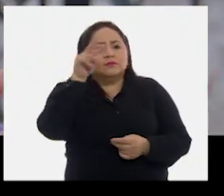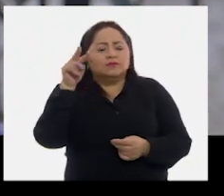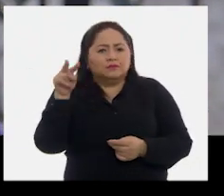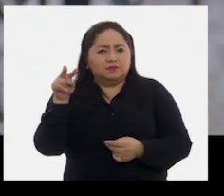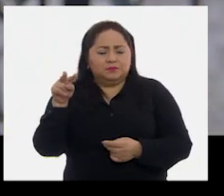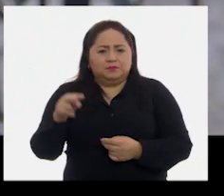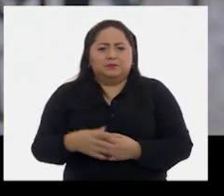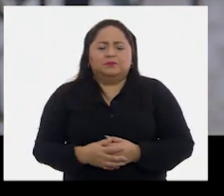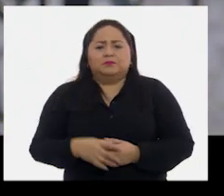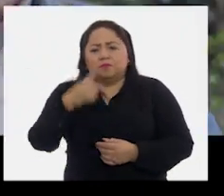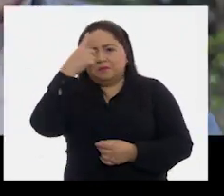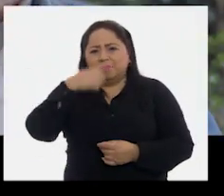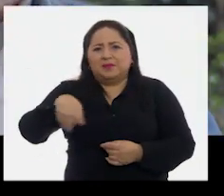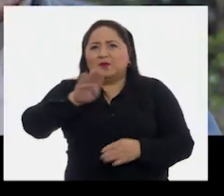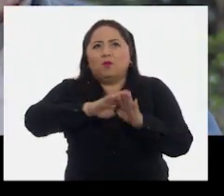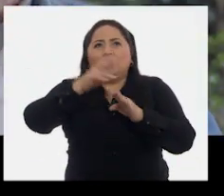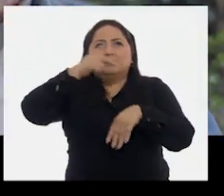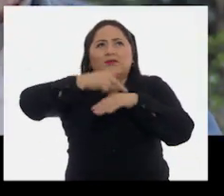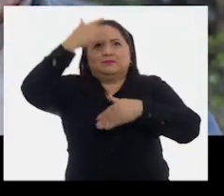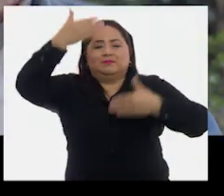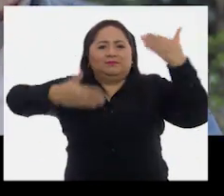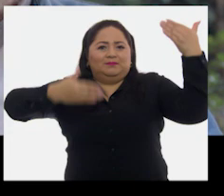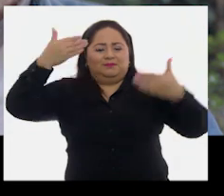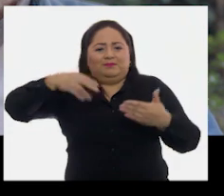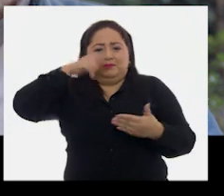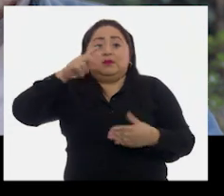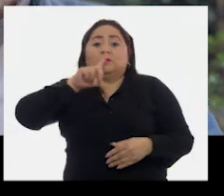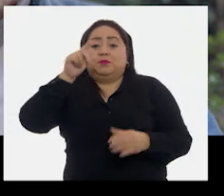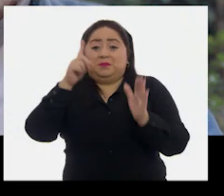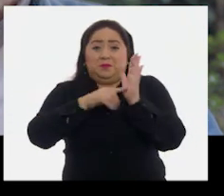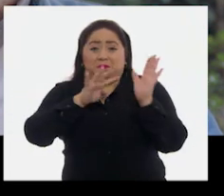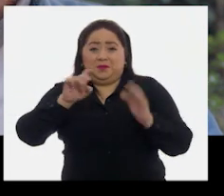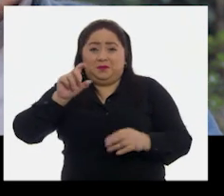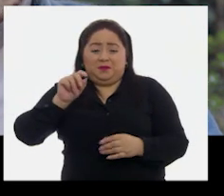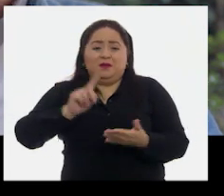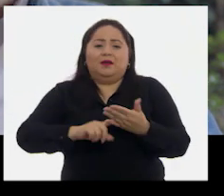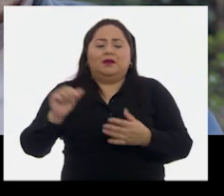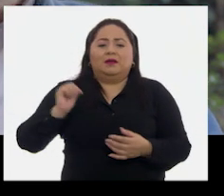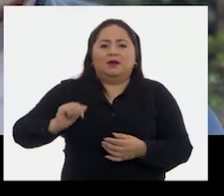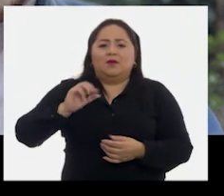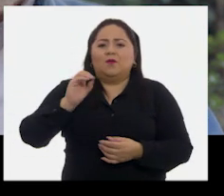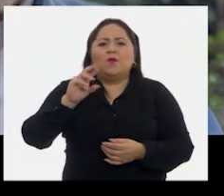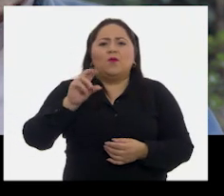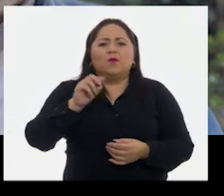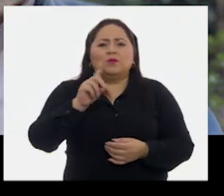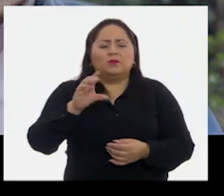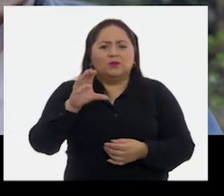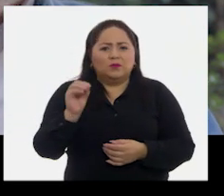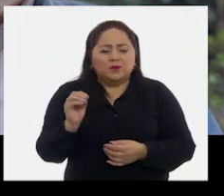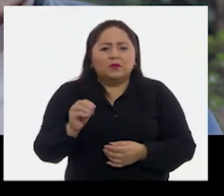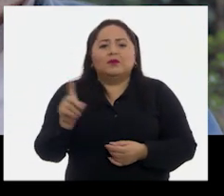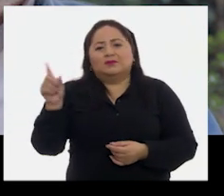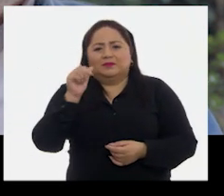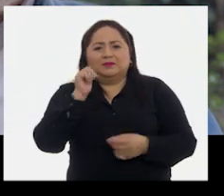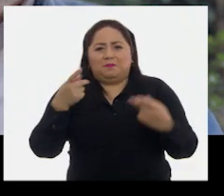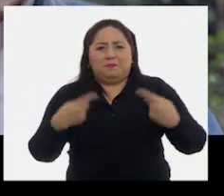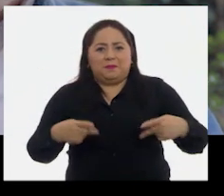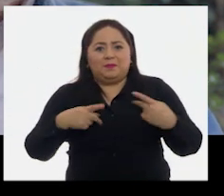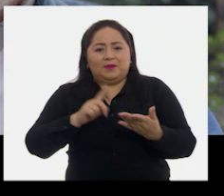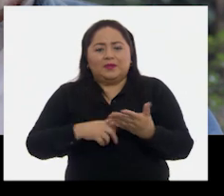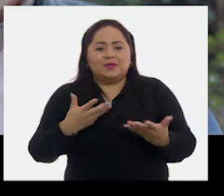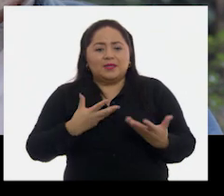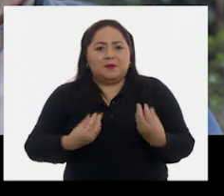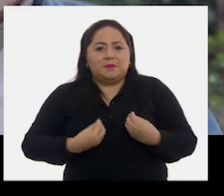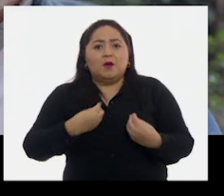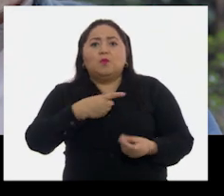para los murales. Todavía en los años 20 tenemos a la trinchera de Orozco, hablando de gente que está viva o que